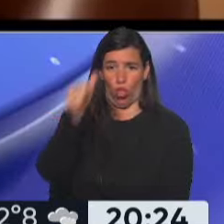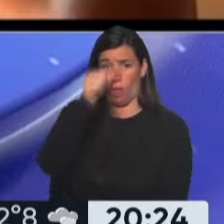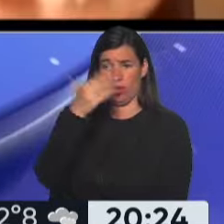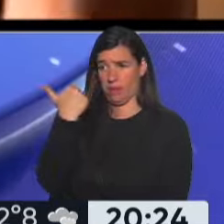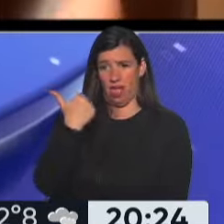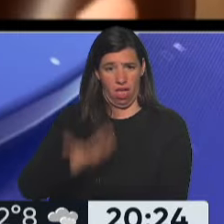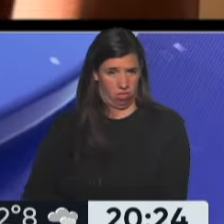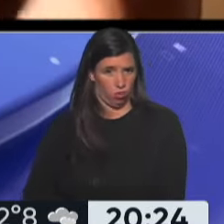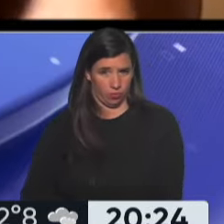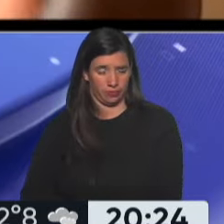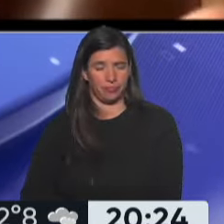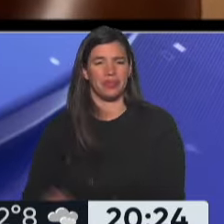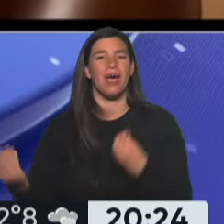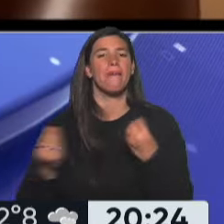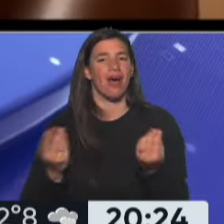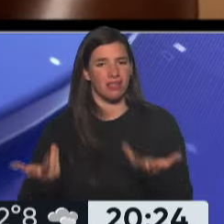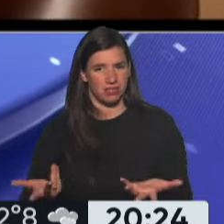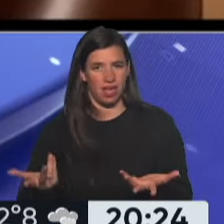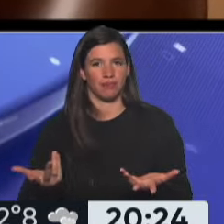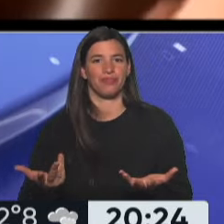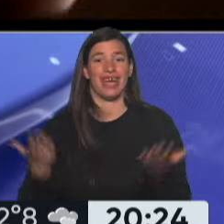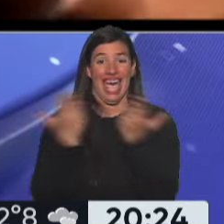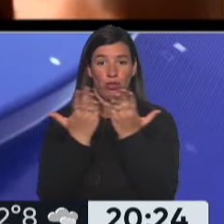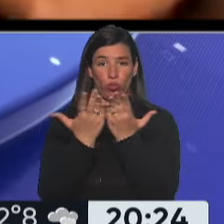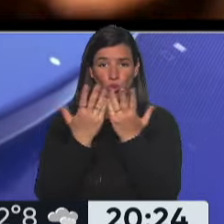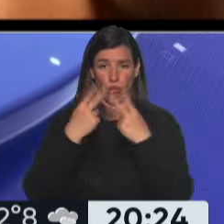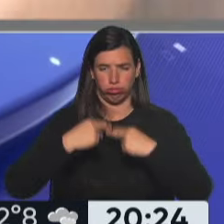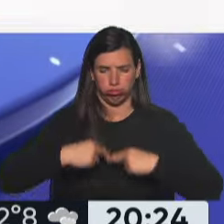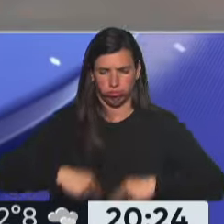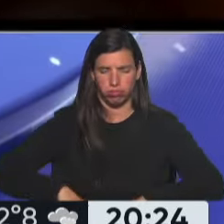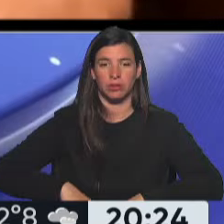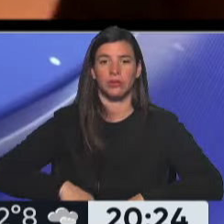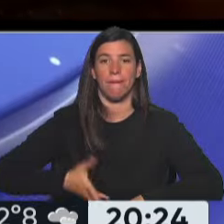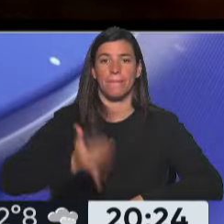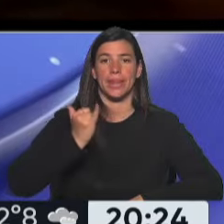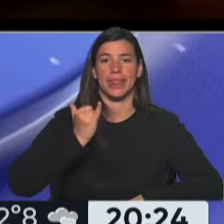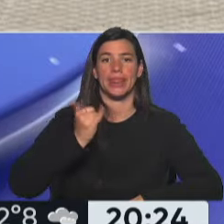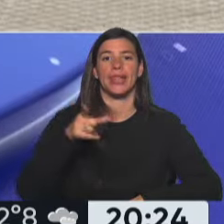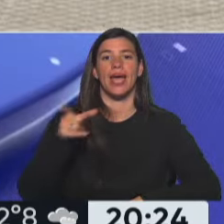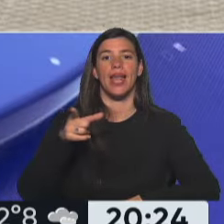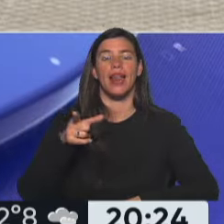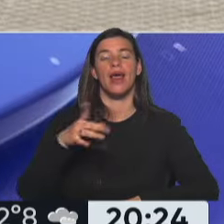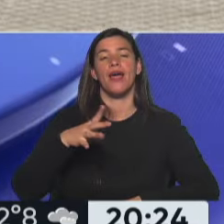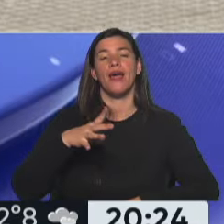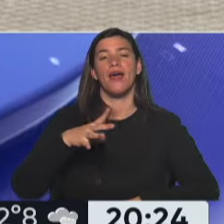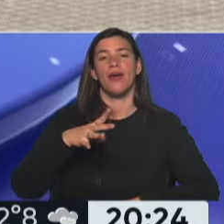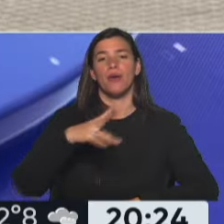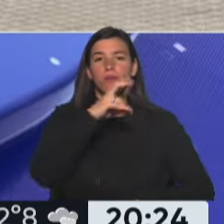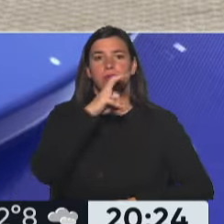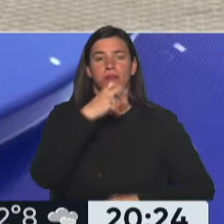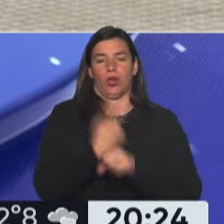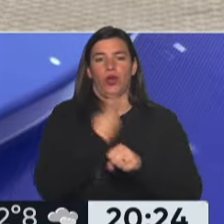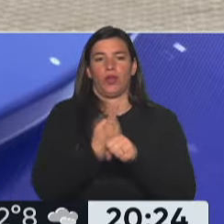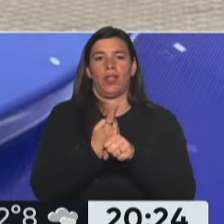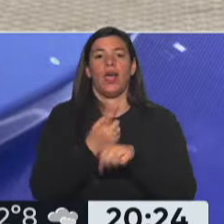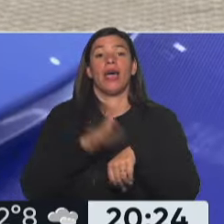pasa? La autopsia reveló, como ya sabemos, que él falleció por falta de oxígeno a causa de ese incendio en